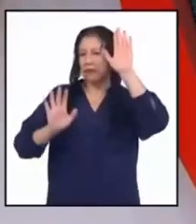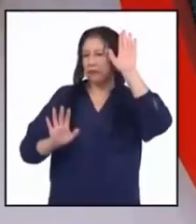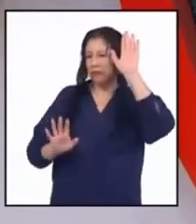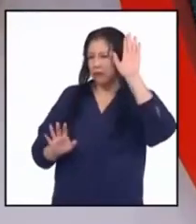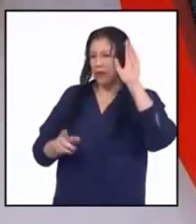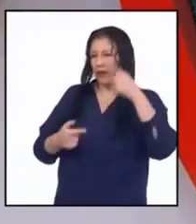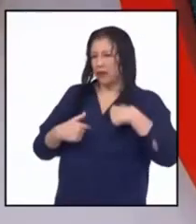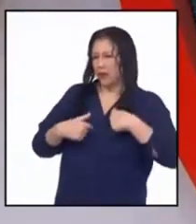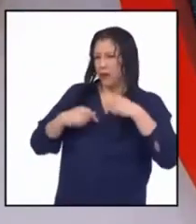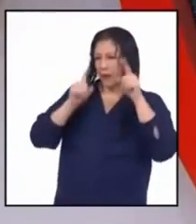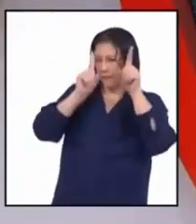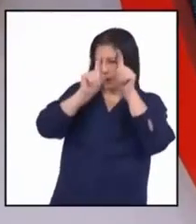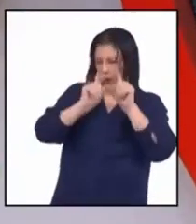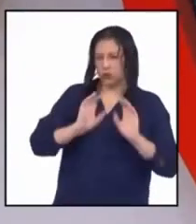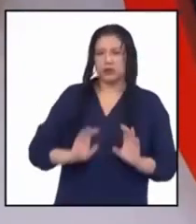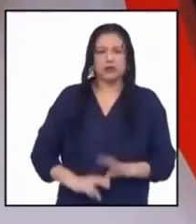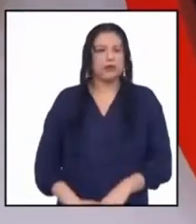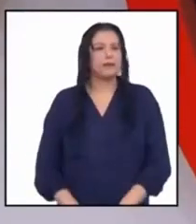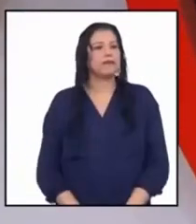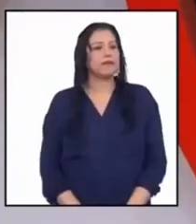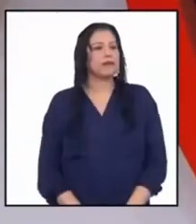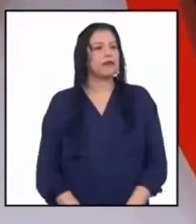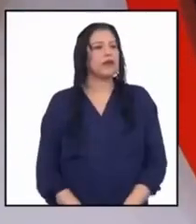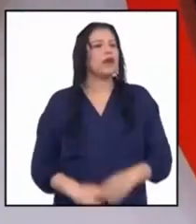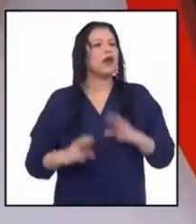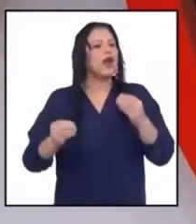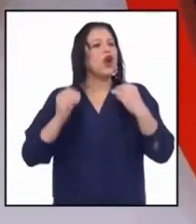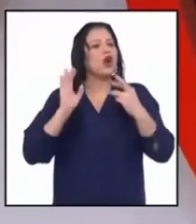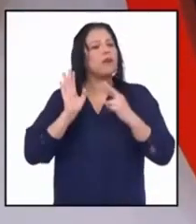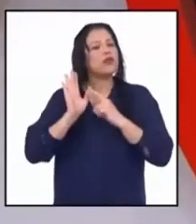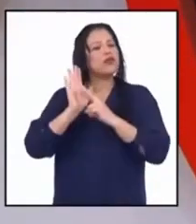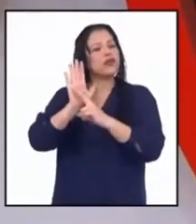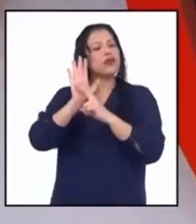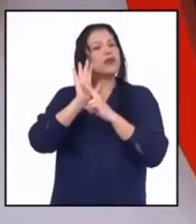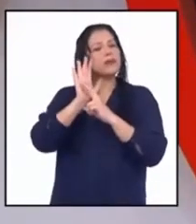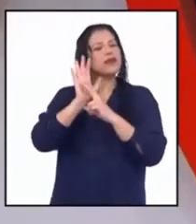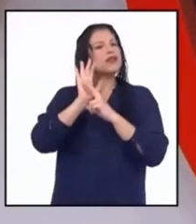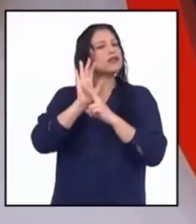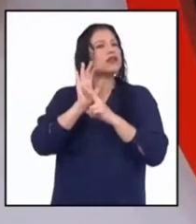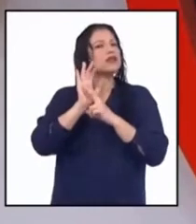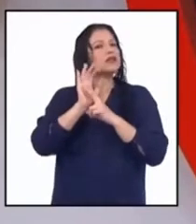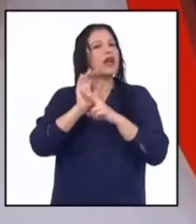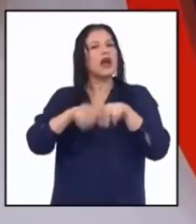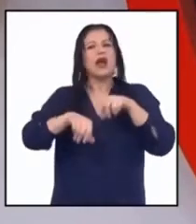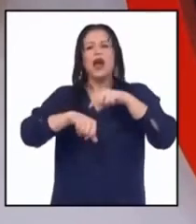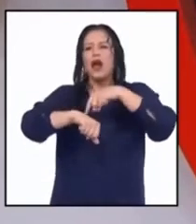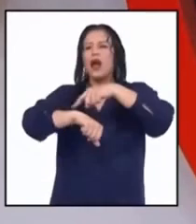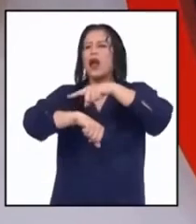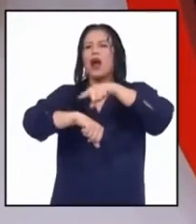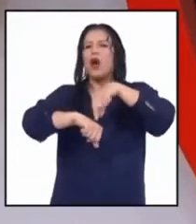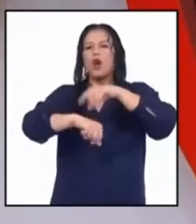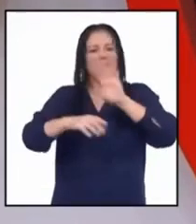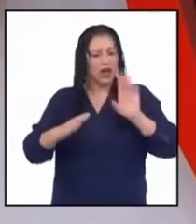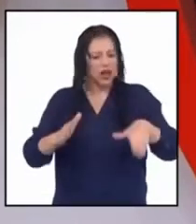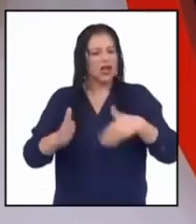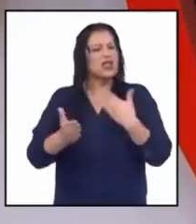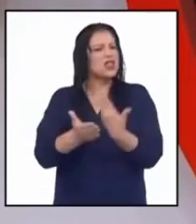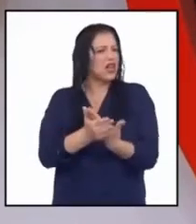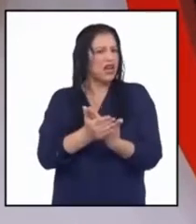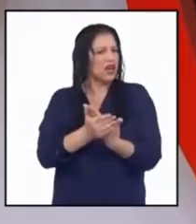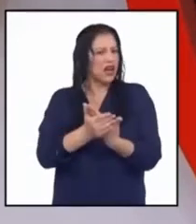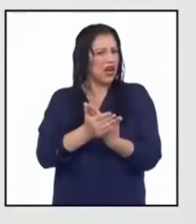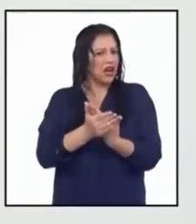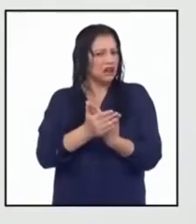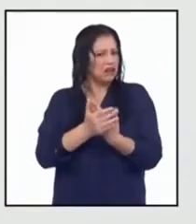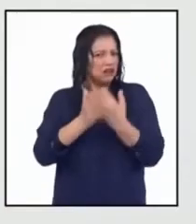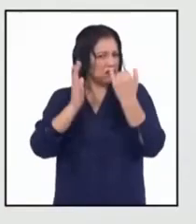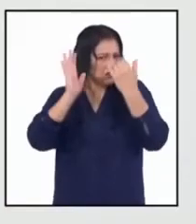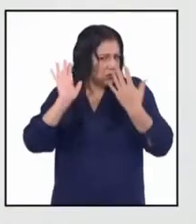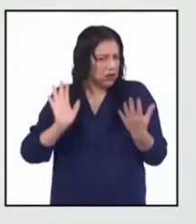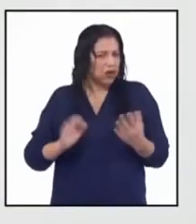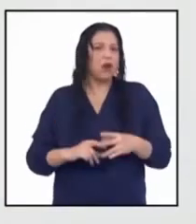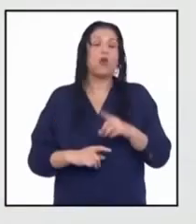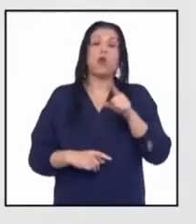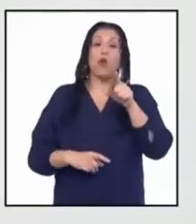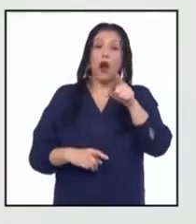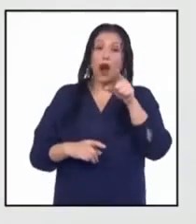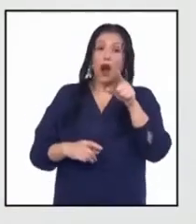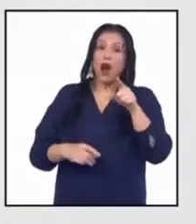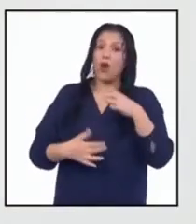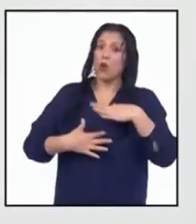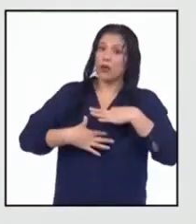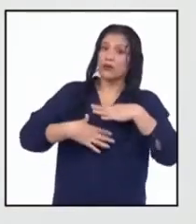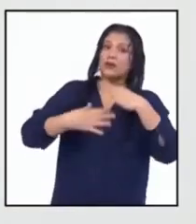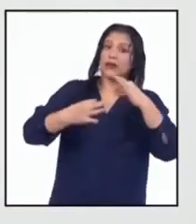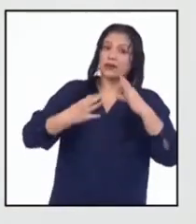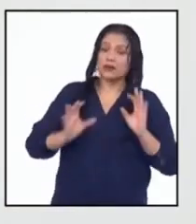Profesora, tengo otra pregunta. ¿Cómo se representan los datos de la hora de llegada al hospital en un pictograma? Interesante